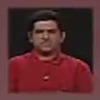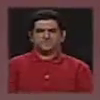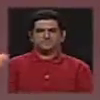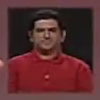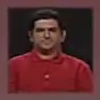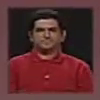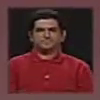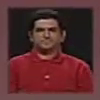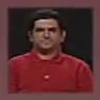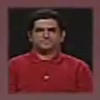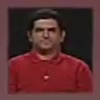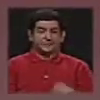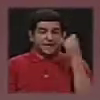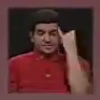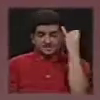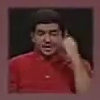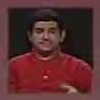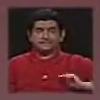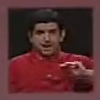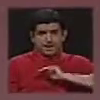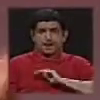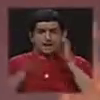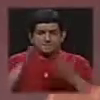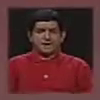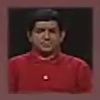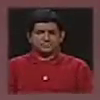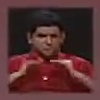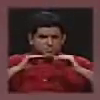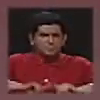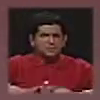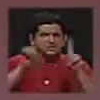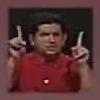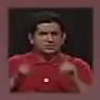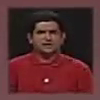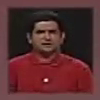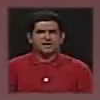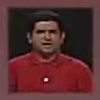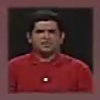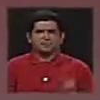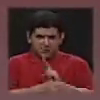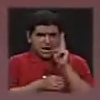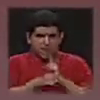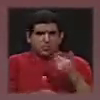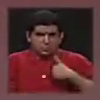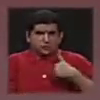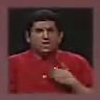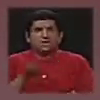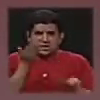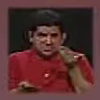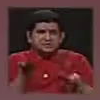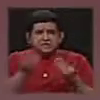Entonces, esa idea del ministro de que los pavimentos son diferentes para diferentes rodajes, pues sí puede